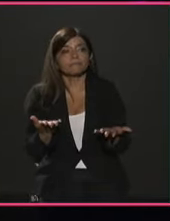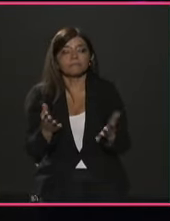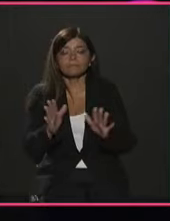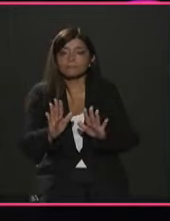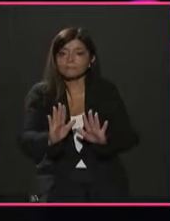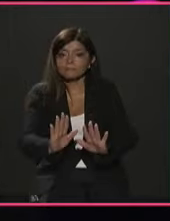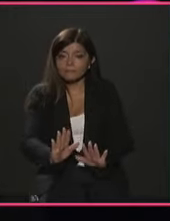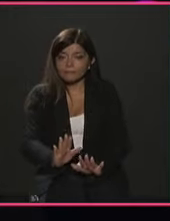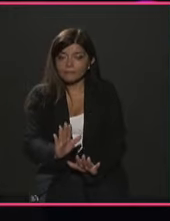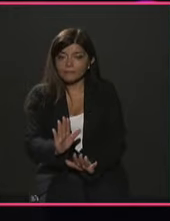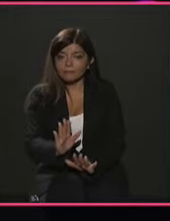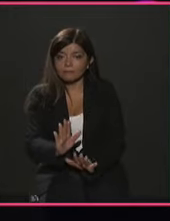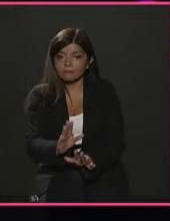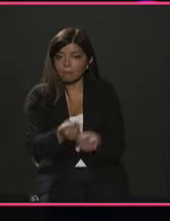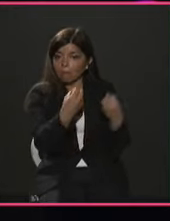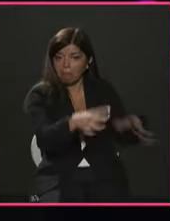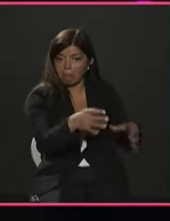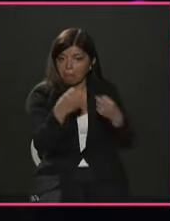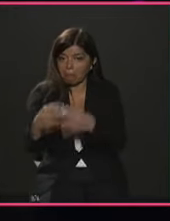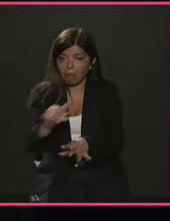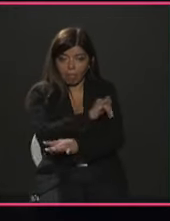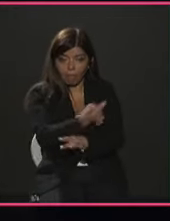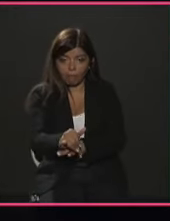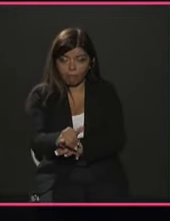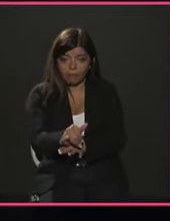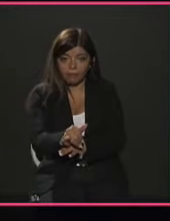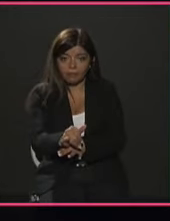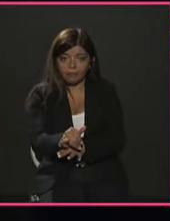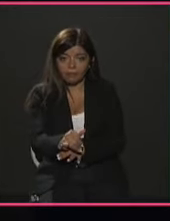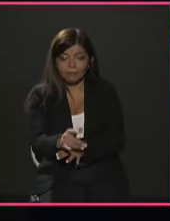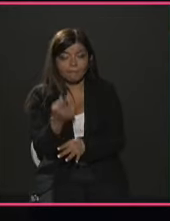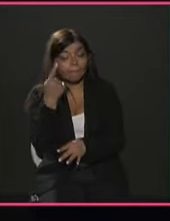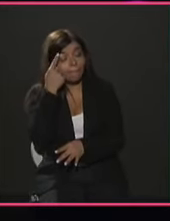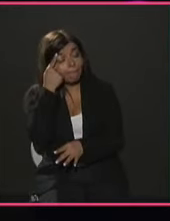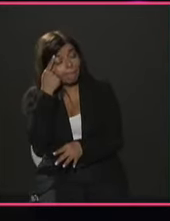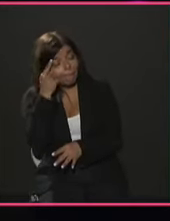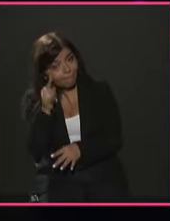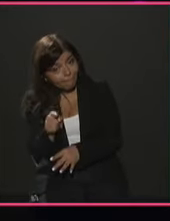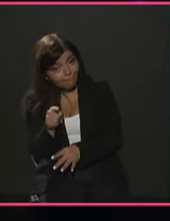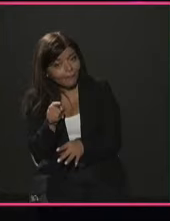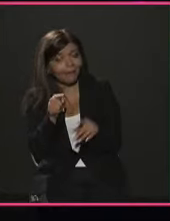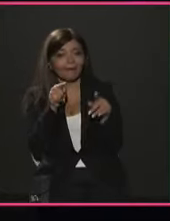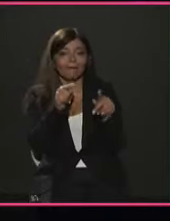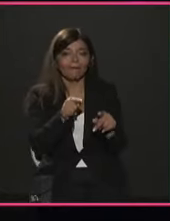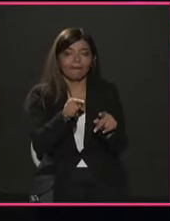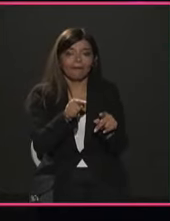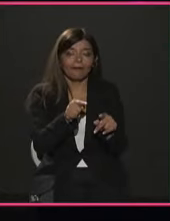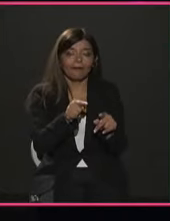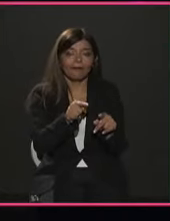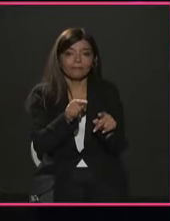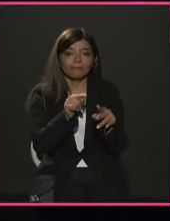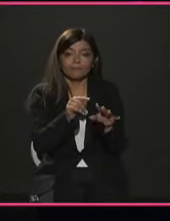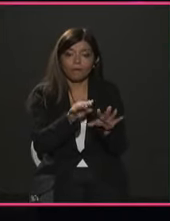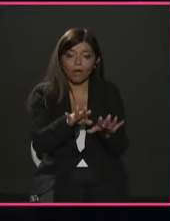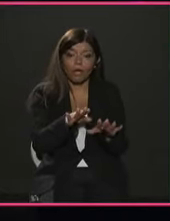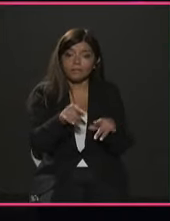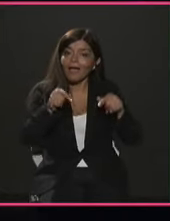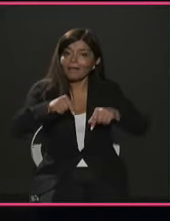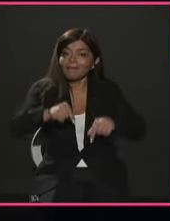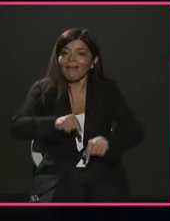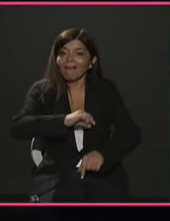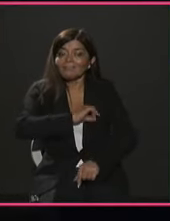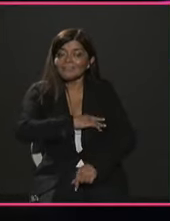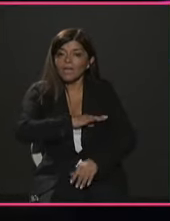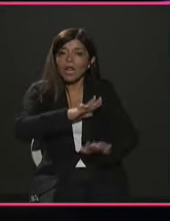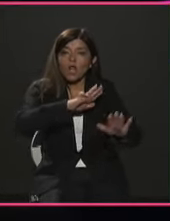Generalmente es desechada como desperdicio pero lo más rico del de este meterial está aquí en Chile entre